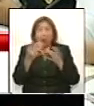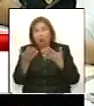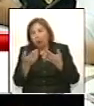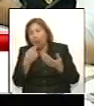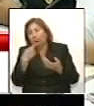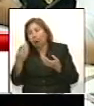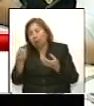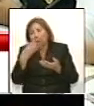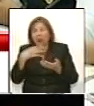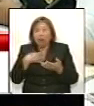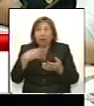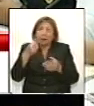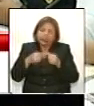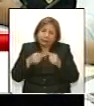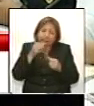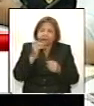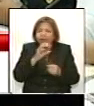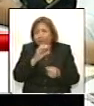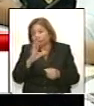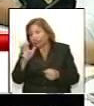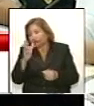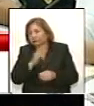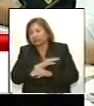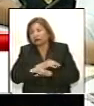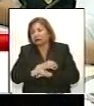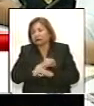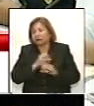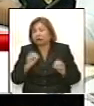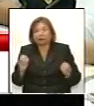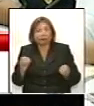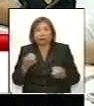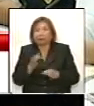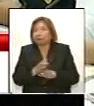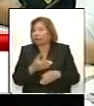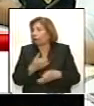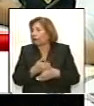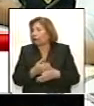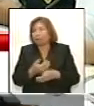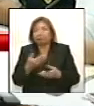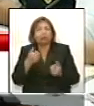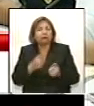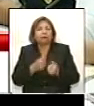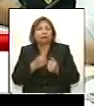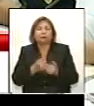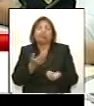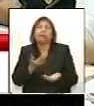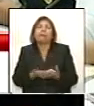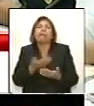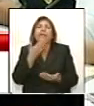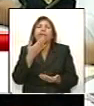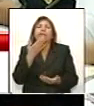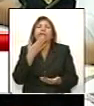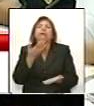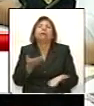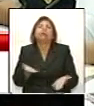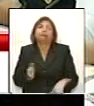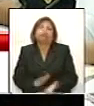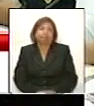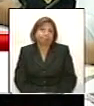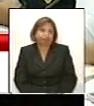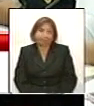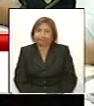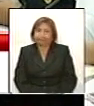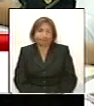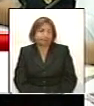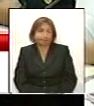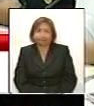tu denuncia es la número 5533, no hay forma de hacerle seguimiento a quien sea la persona. Entonces,